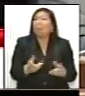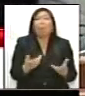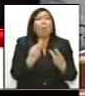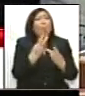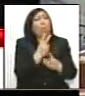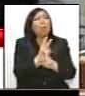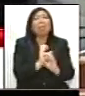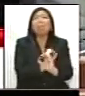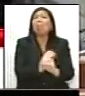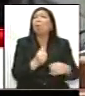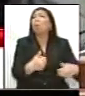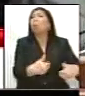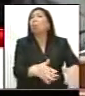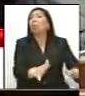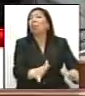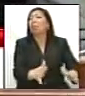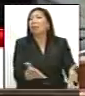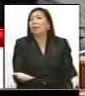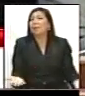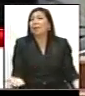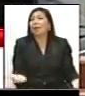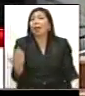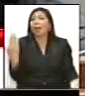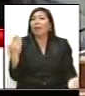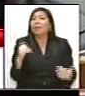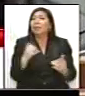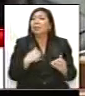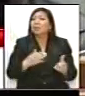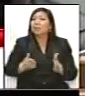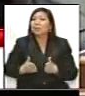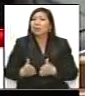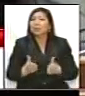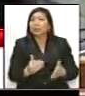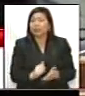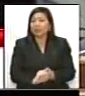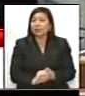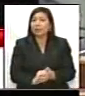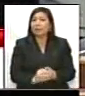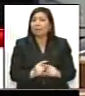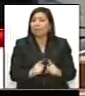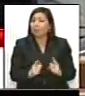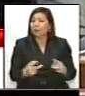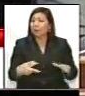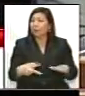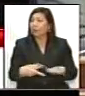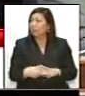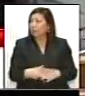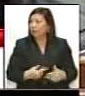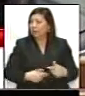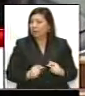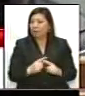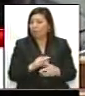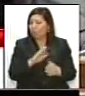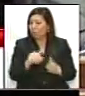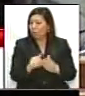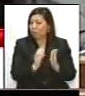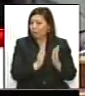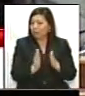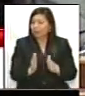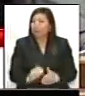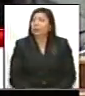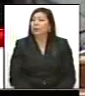que en anteriores oportunidades han hecho corredores y carreteras cortando toda la estructura